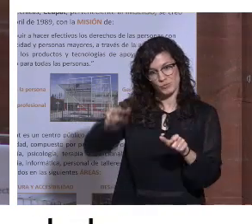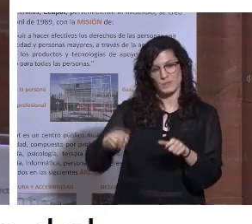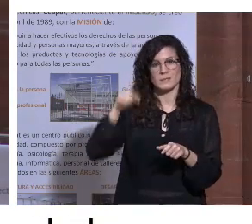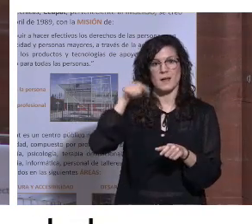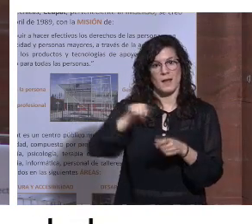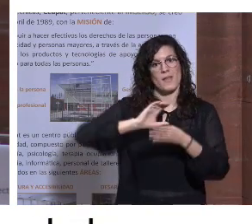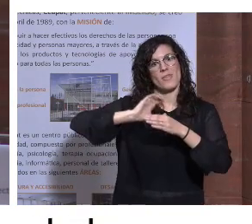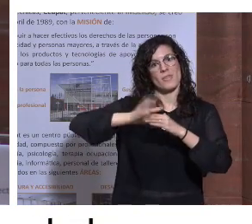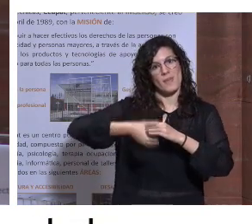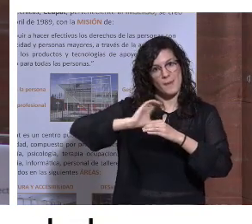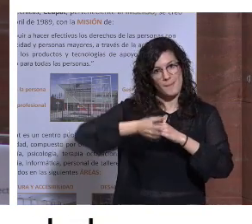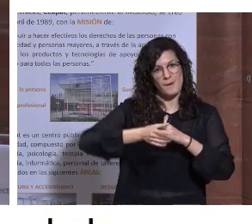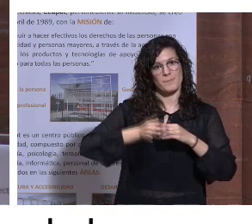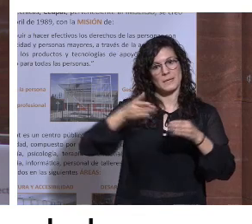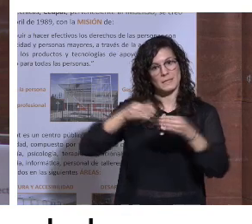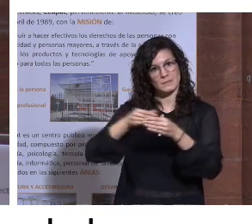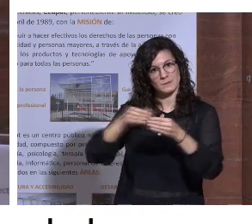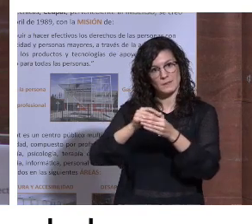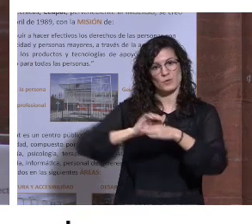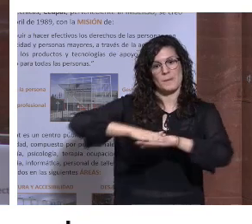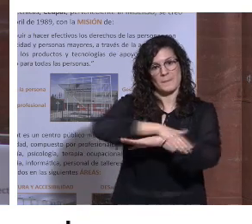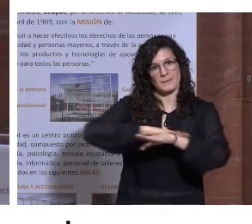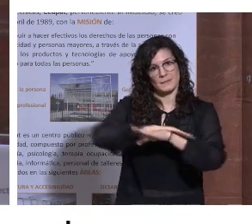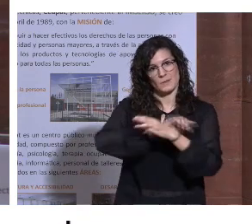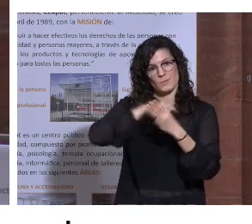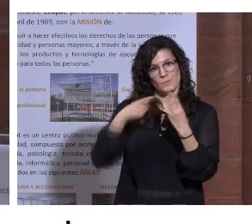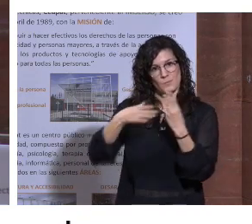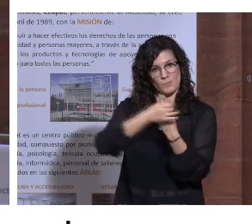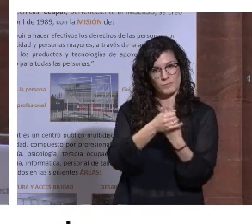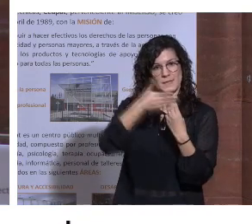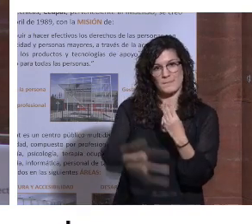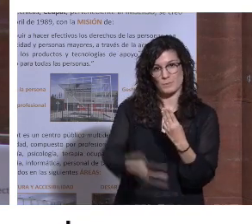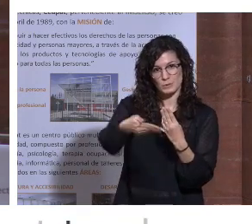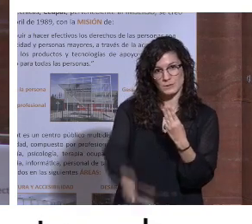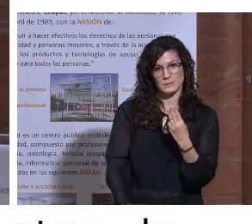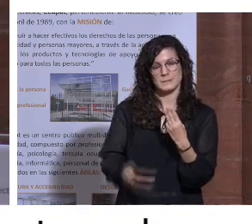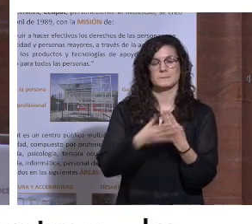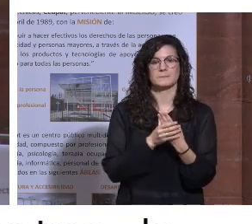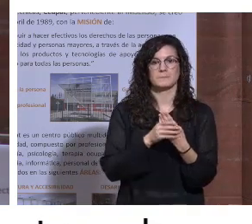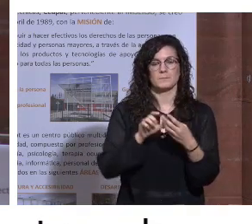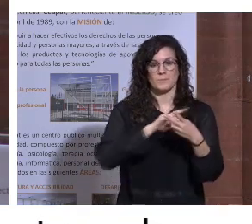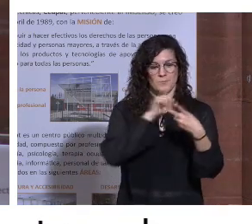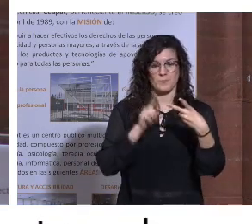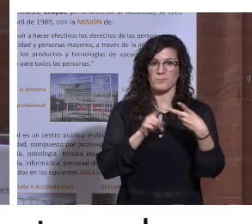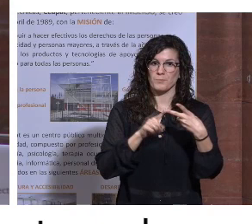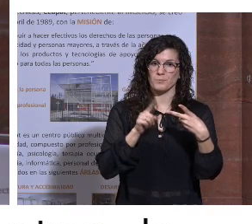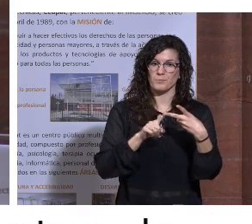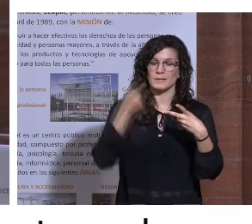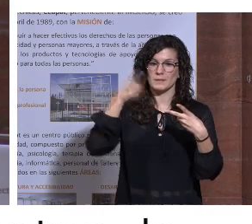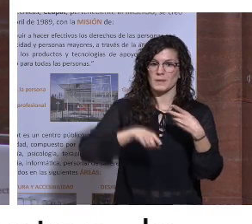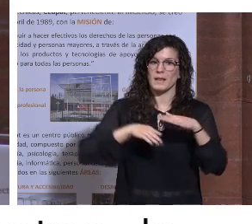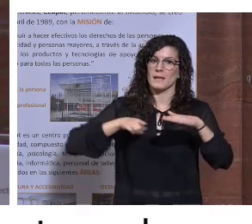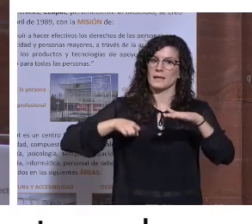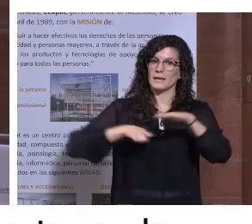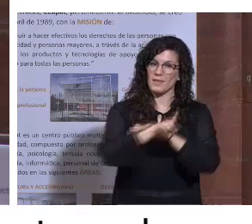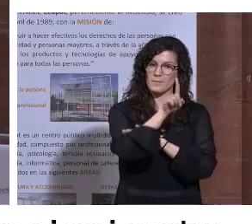CEAPAT, Inserso, Ministerio son importantes, la gran tendencia del mundo, el crecimiento